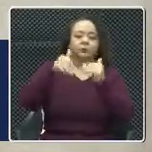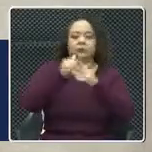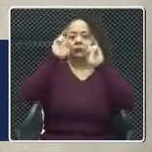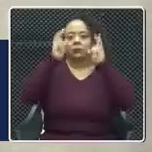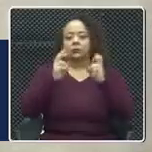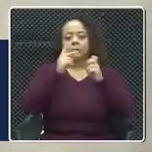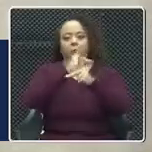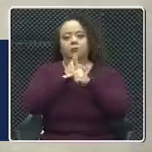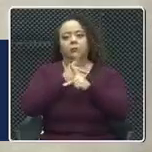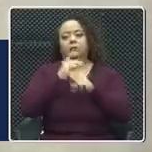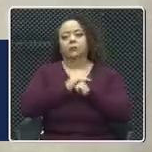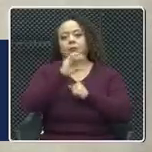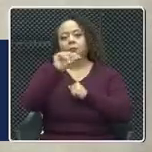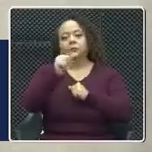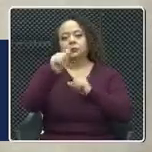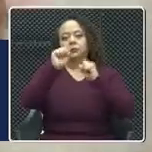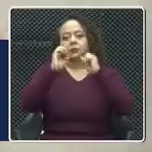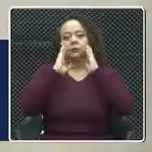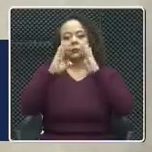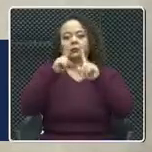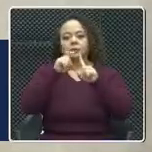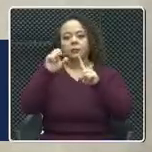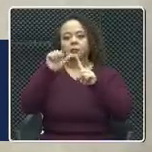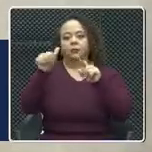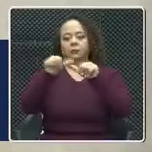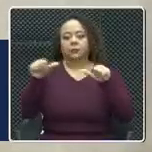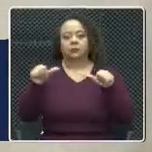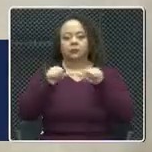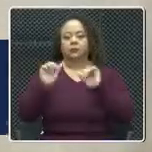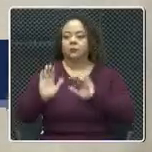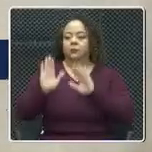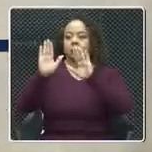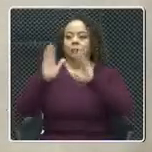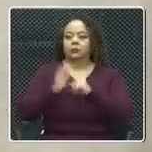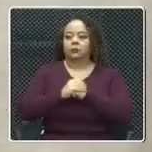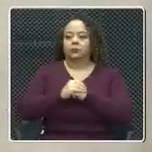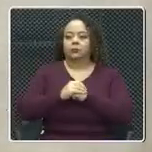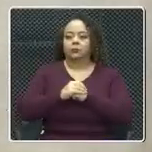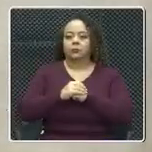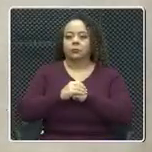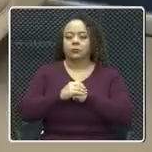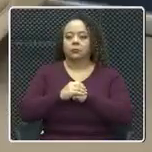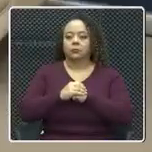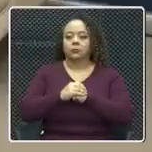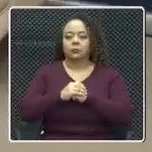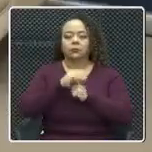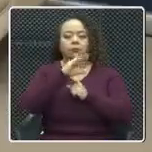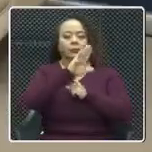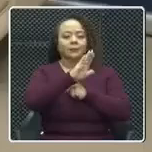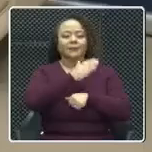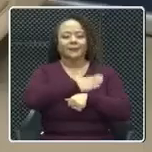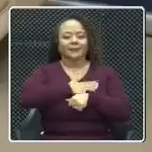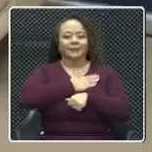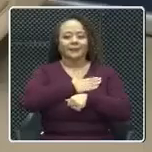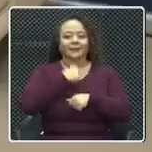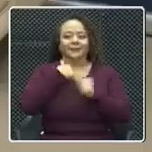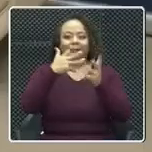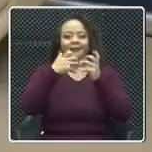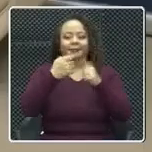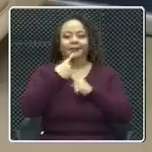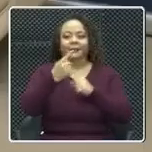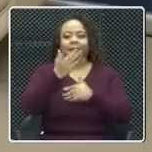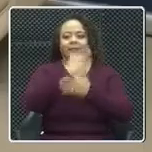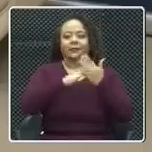digamos, preventivo y demás que se puede abordar desde otras aristas. Claro, excelente. Sí. Listo. Ajá, Carolina, cuéntanos. Sí, perdón. Sí, adelante, sí quiero dejar